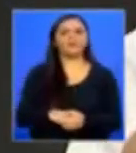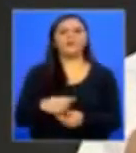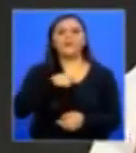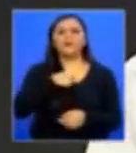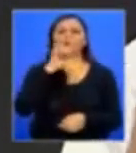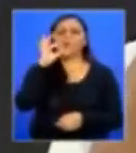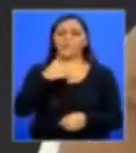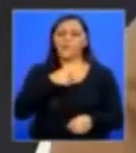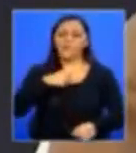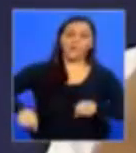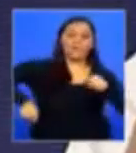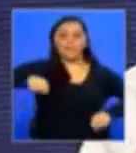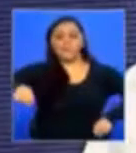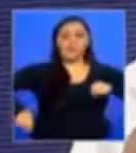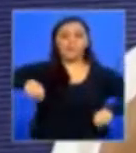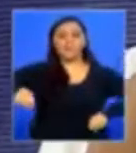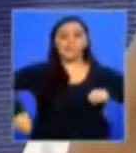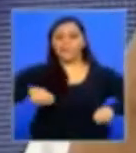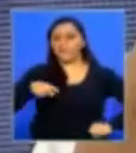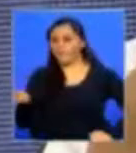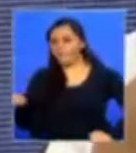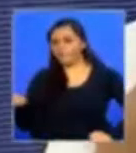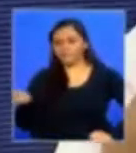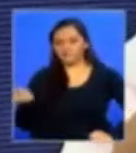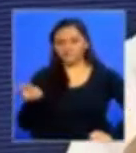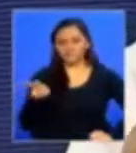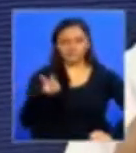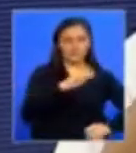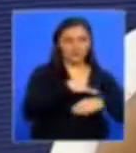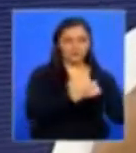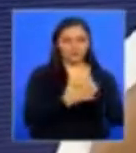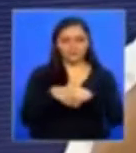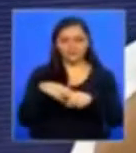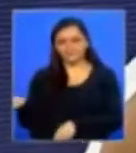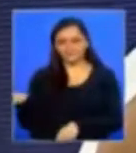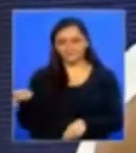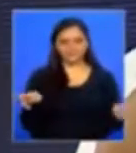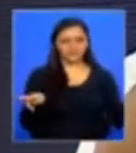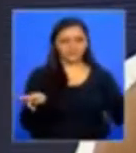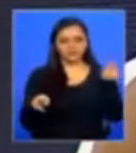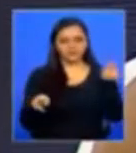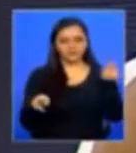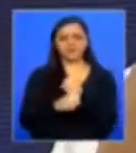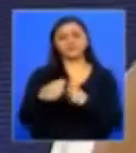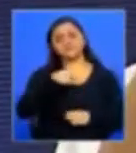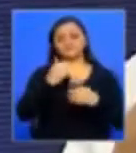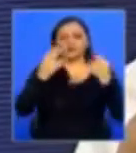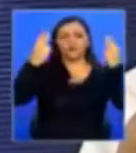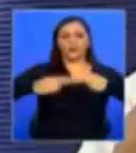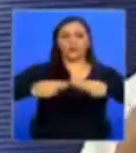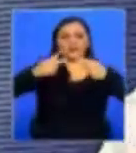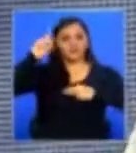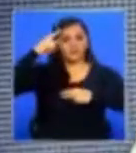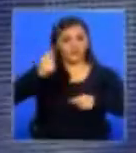hago deporte, cuando me divierto trabajando, pasé visitando varias obras. En Huaquillas han hecho cosas extraordinarias de parte del